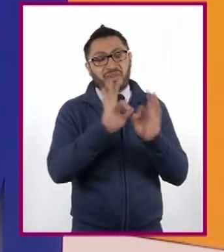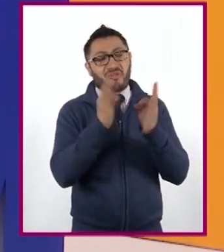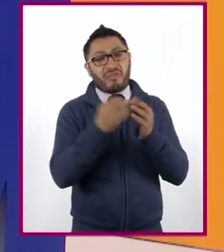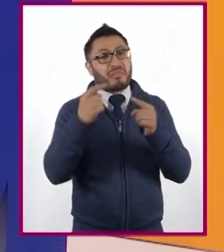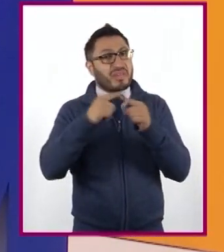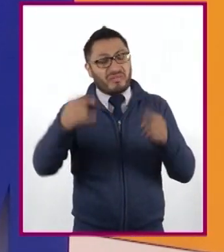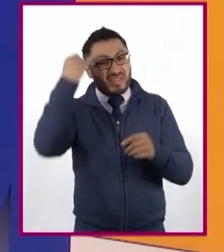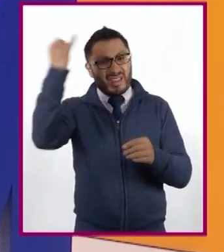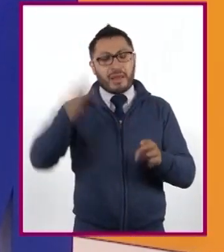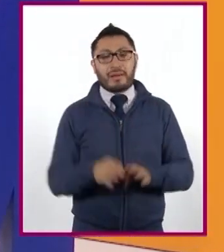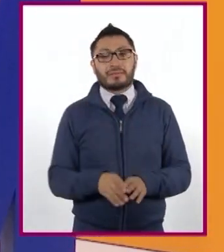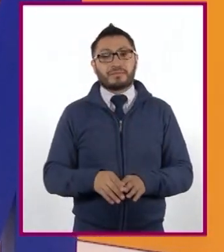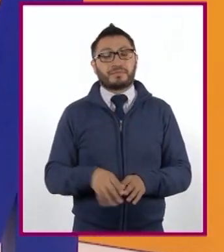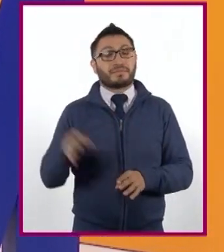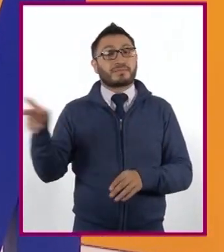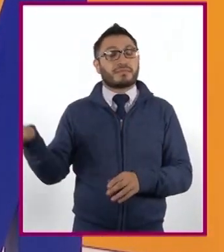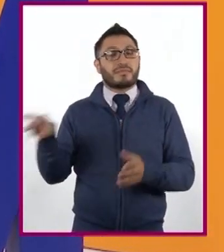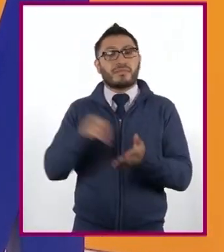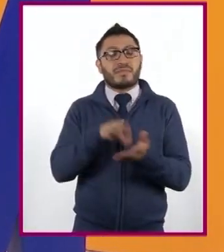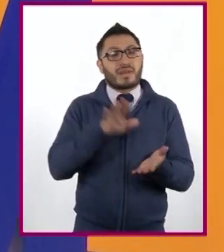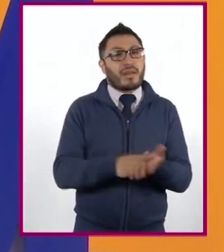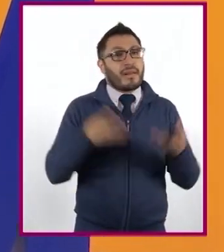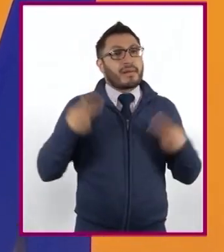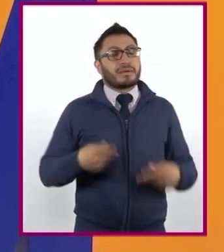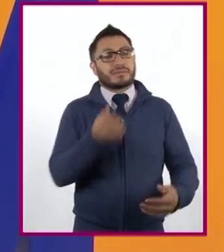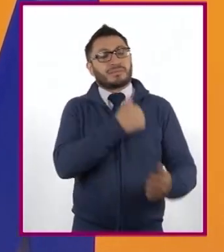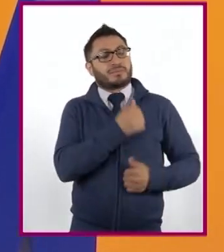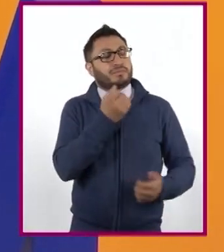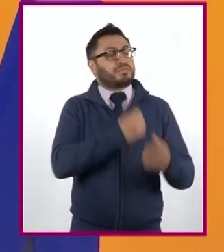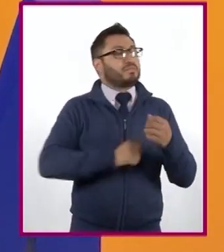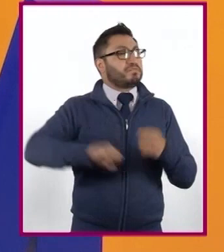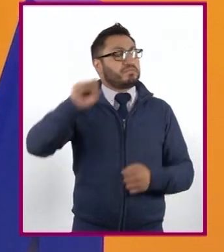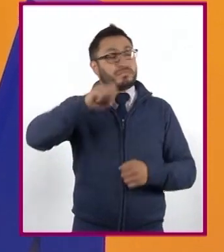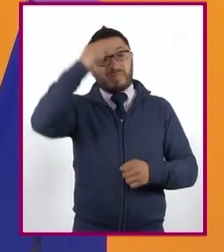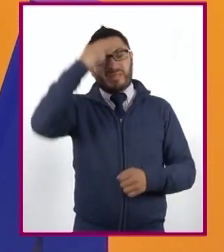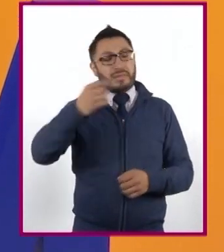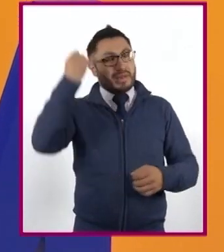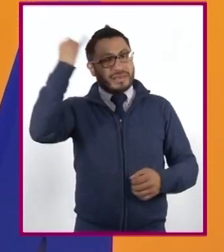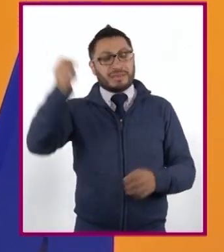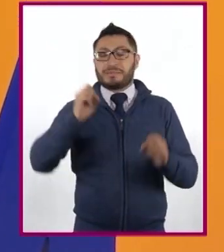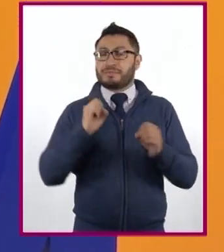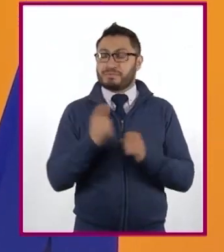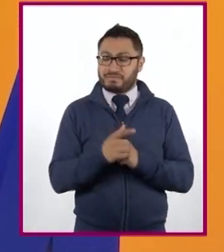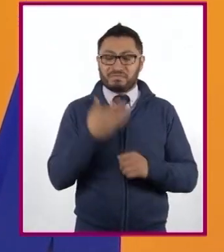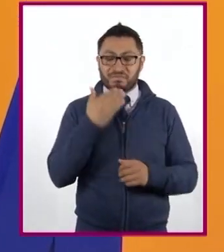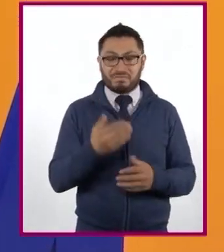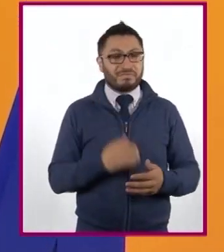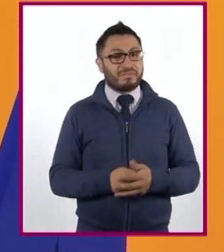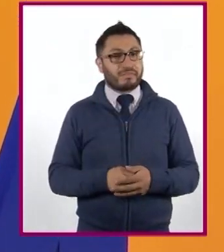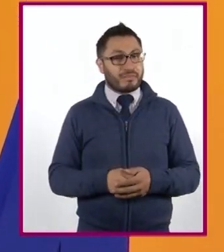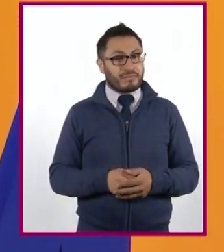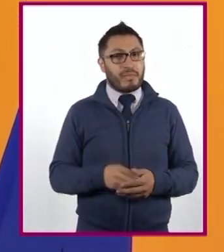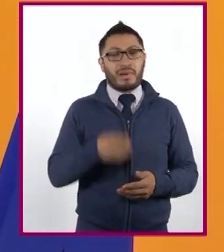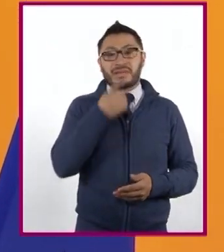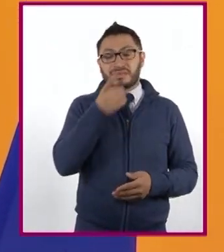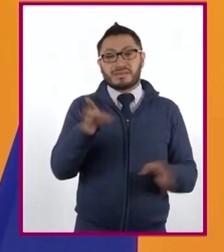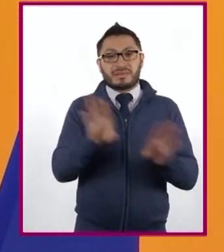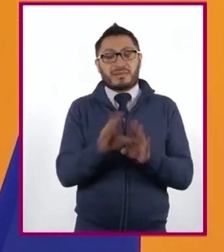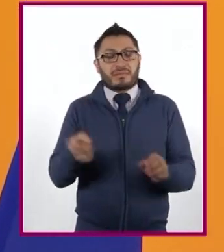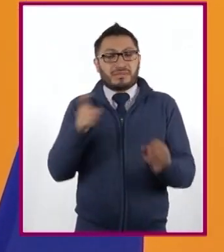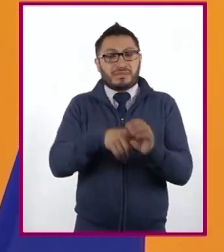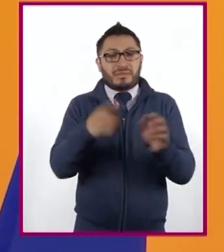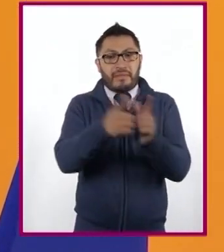de autoridad para sostener ciertas ideas. Referirse a la pertenencia de un grupo